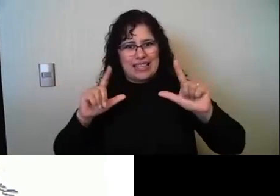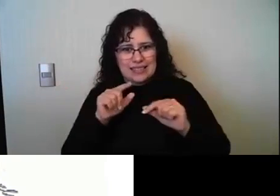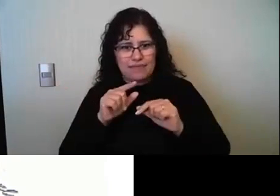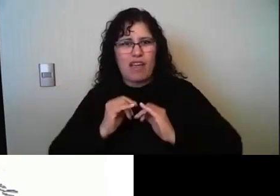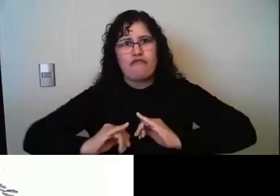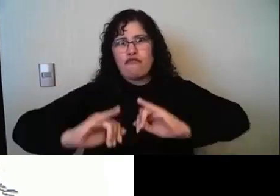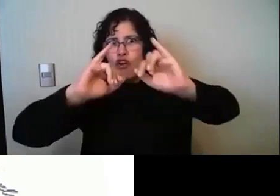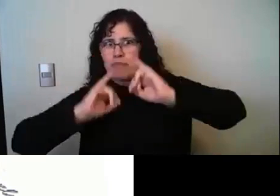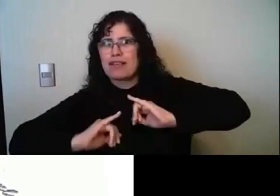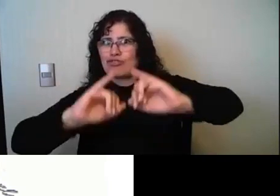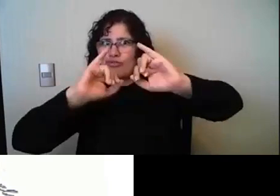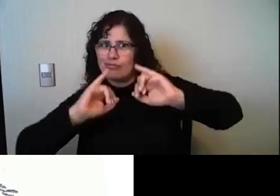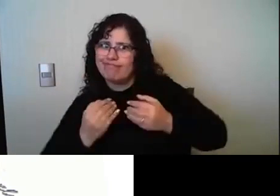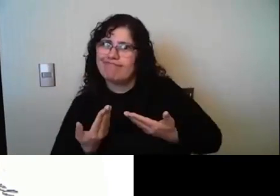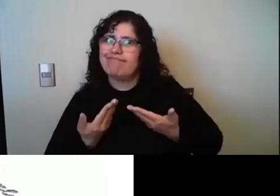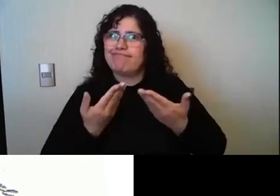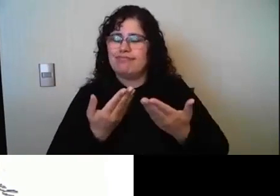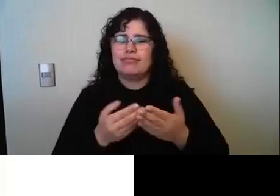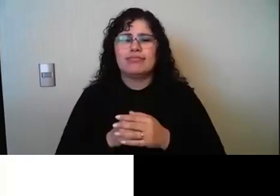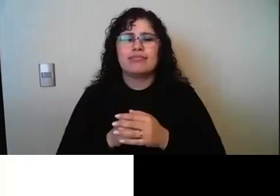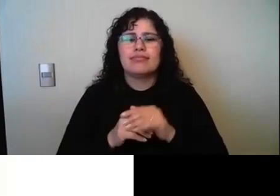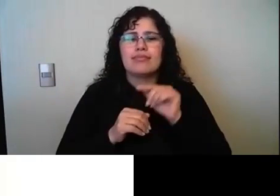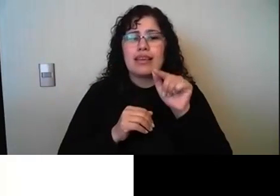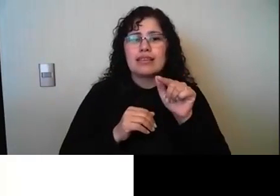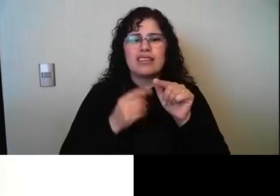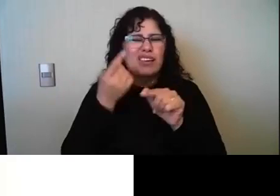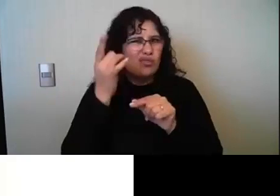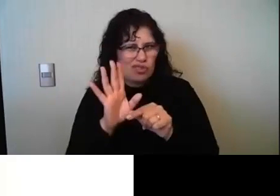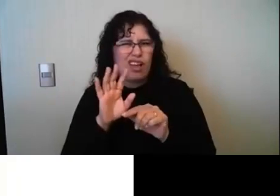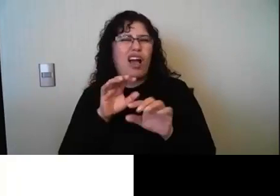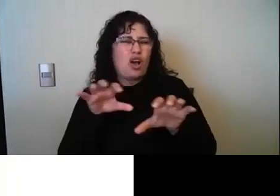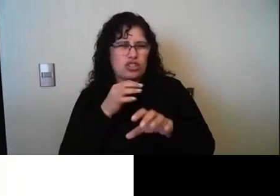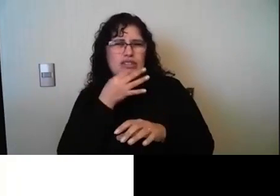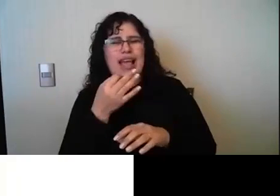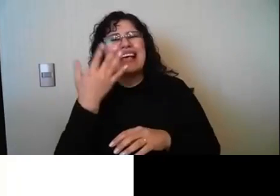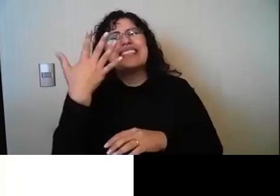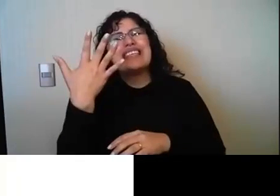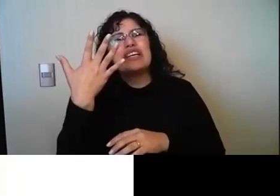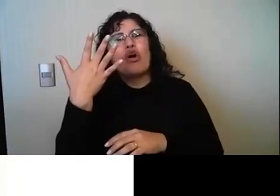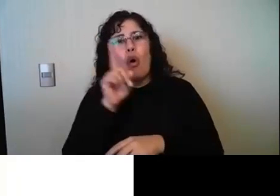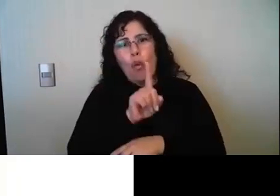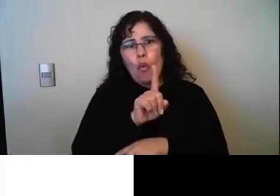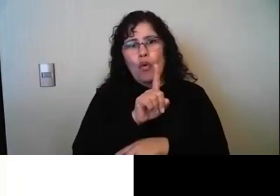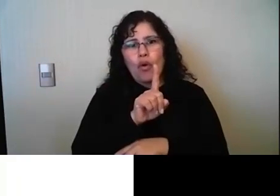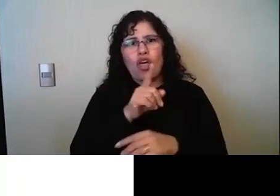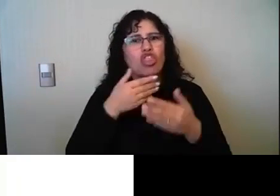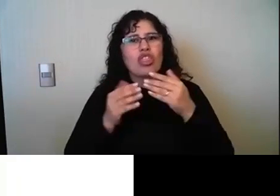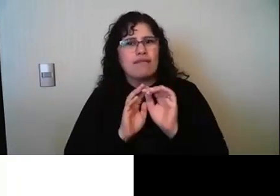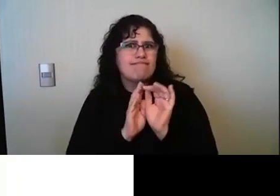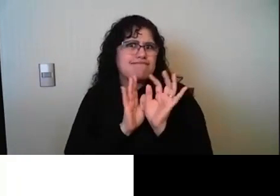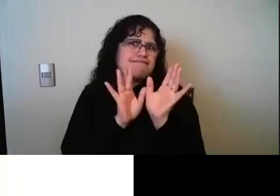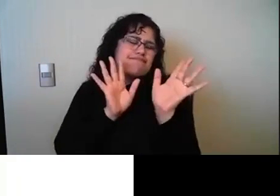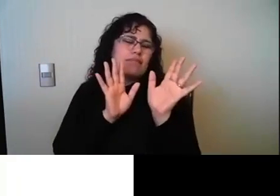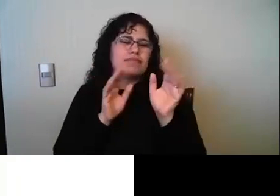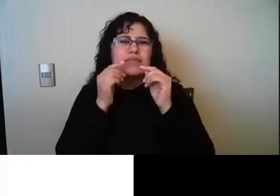¿Ya? Una sola salvedad. 5.1 inerva cavidad orbitaria,